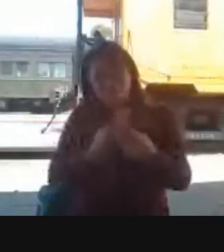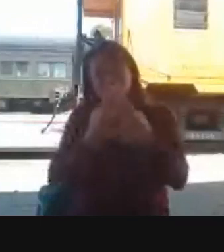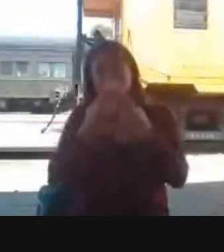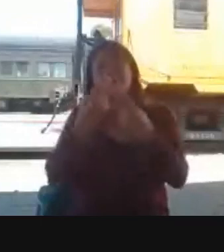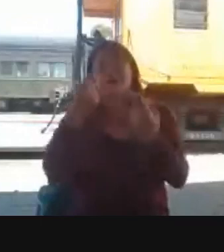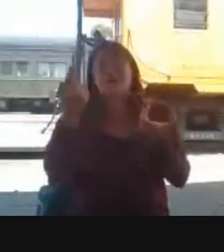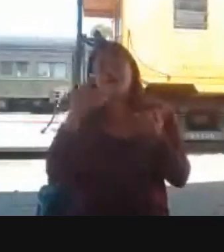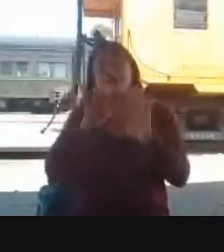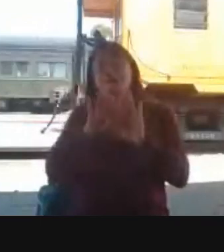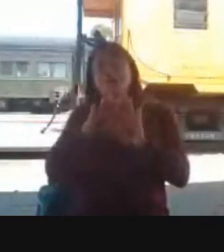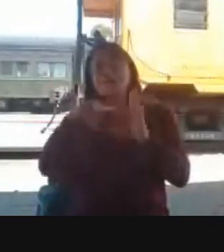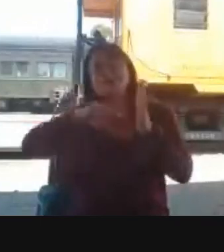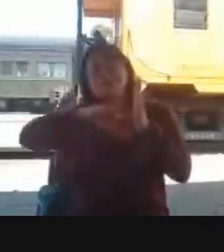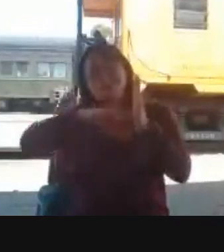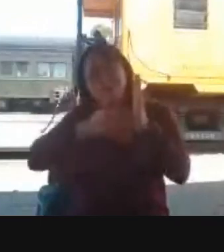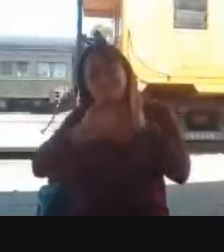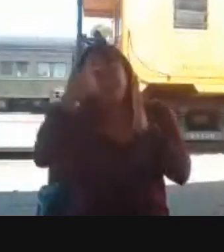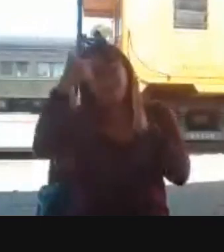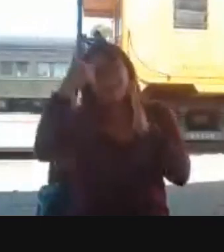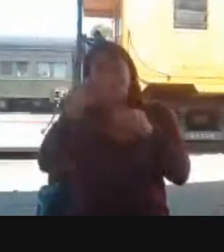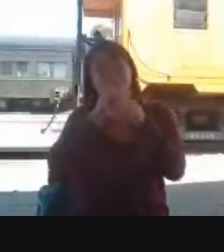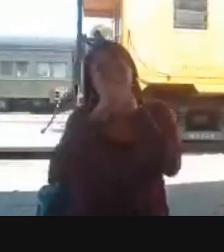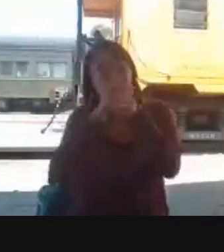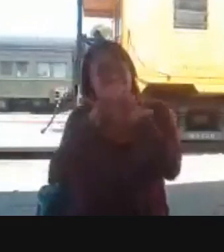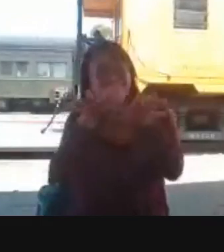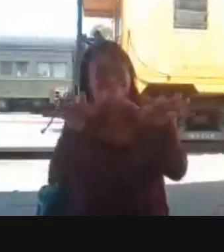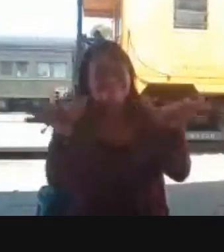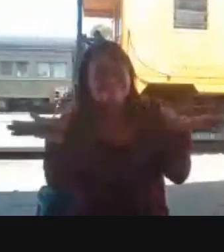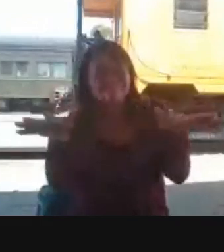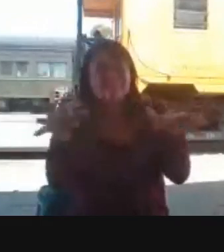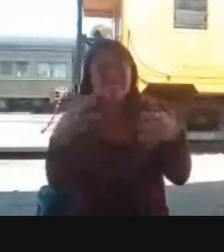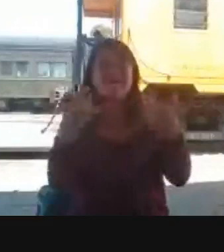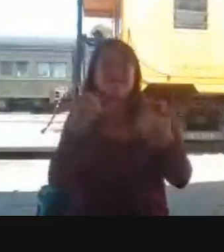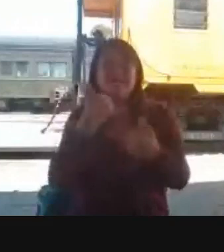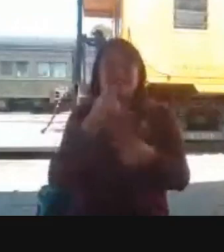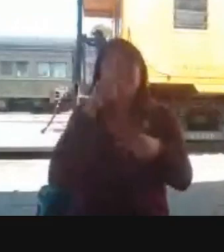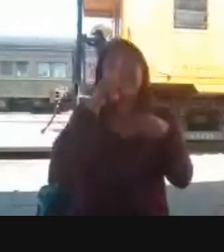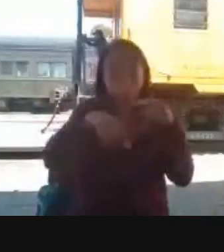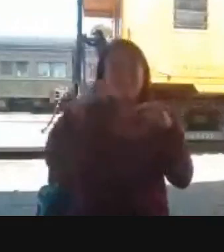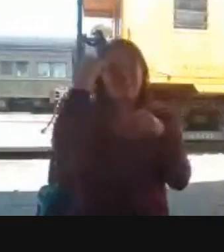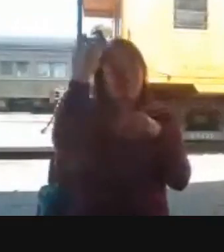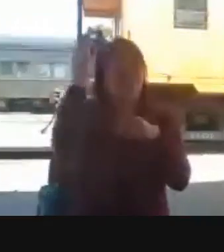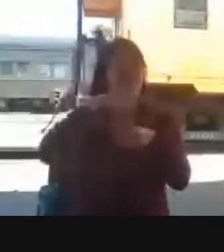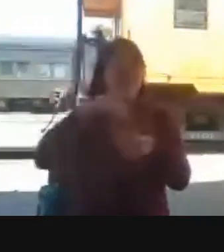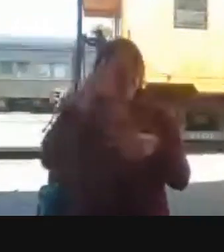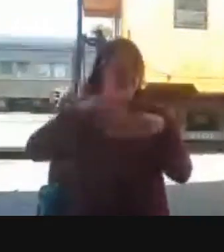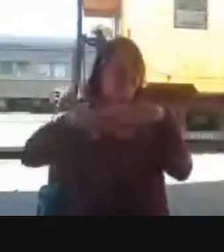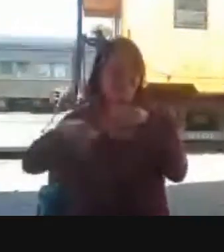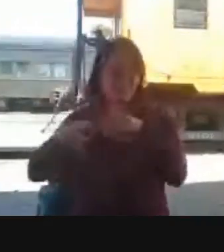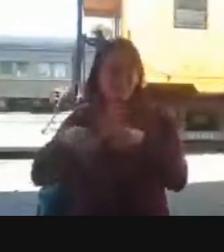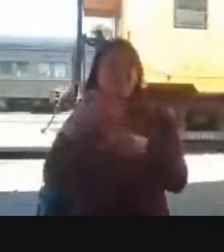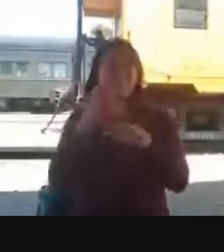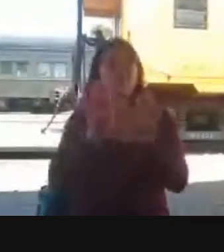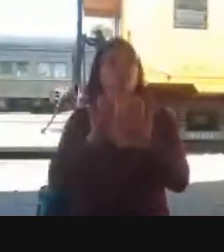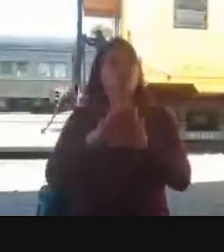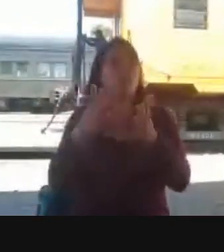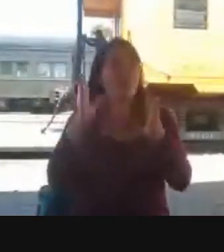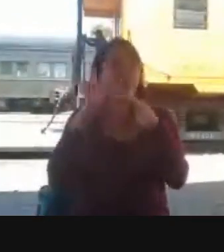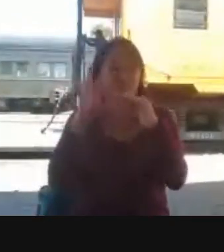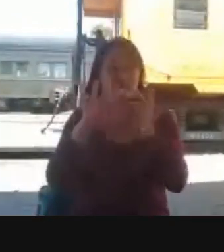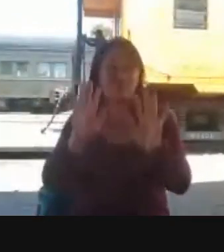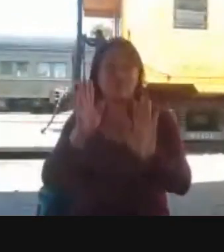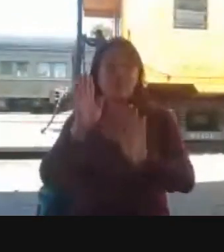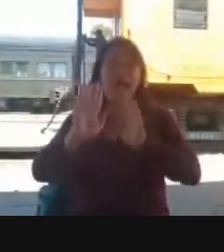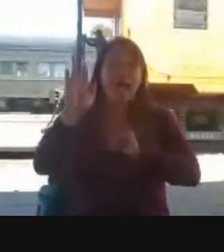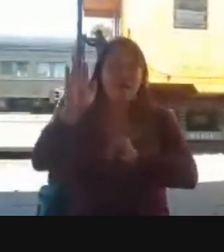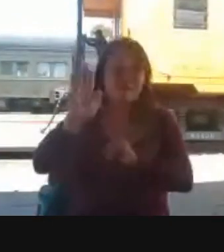de ciencia, para que romper mitos. No sé si les ha tocado escuchar, pero cuentan que en muchos lugares estas aves son brujas,